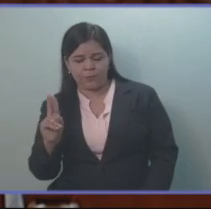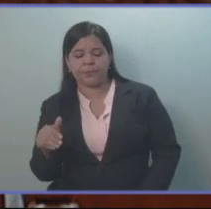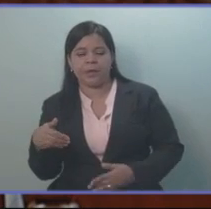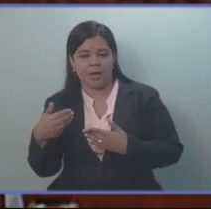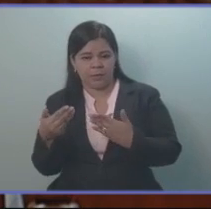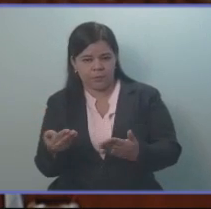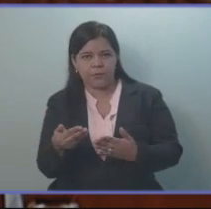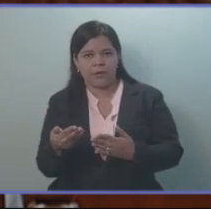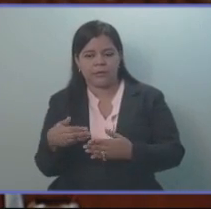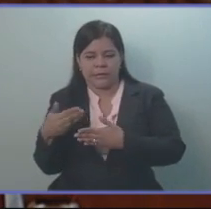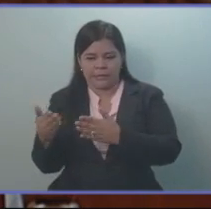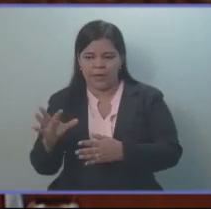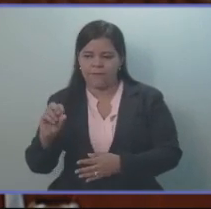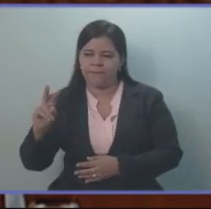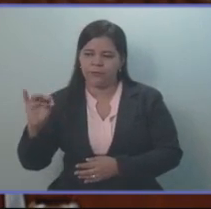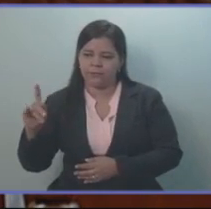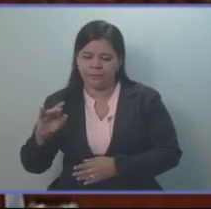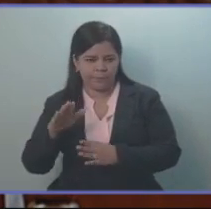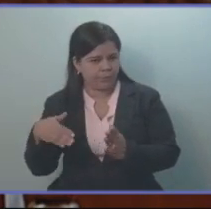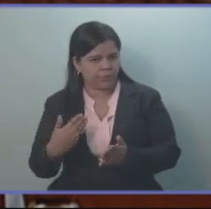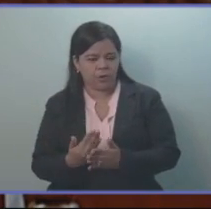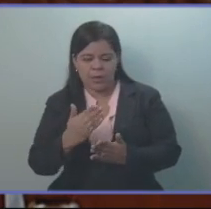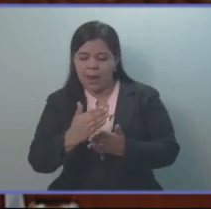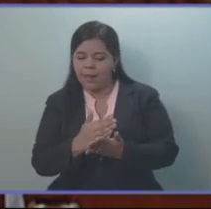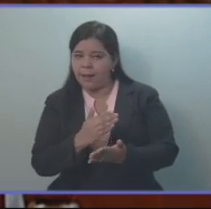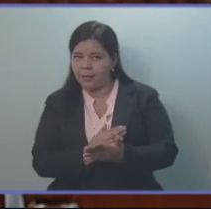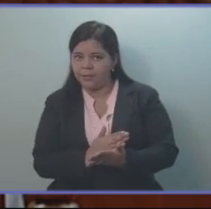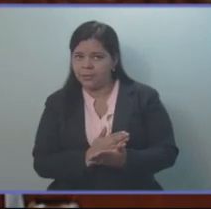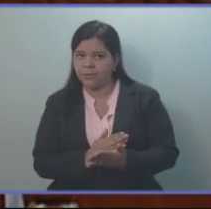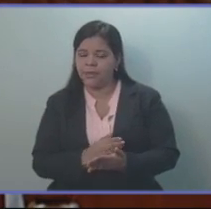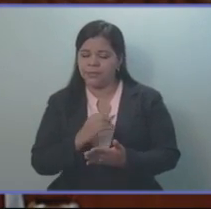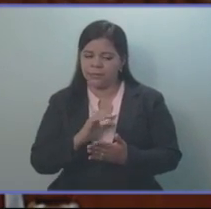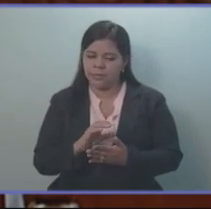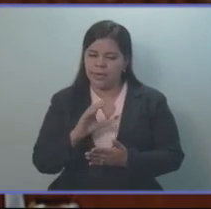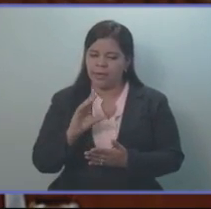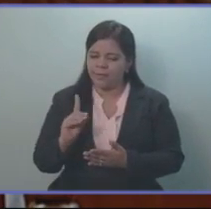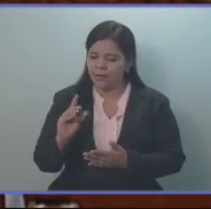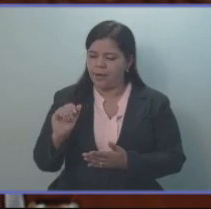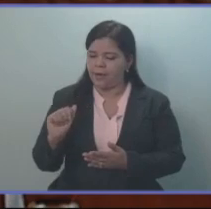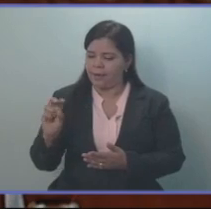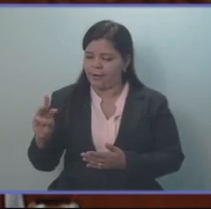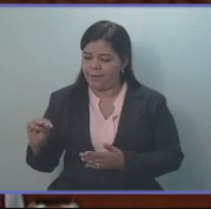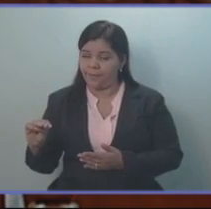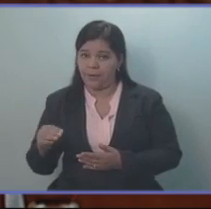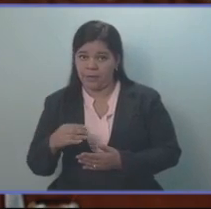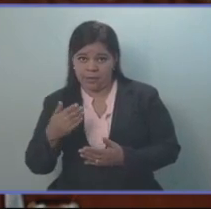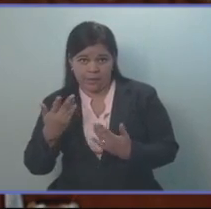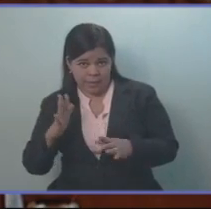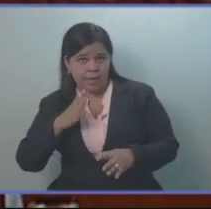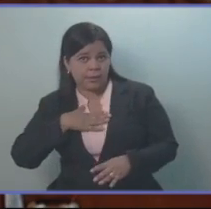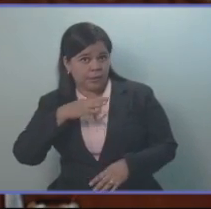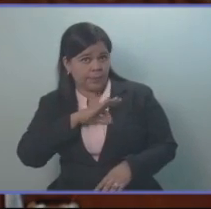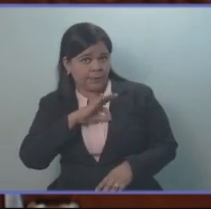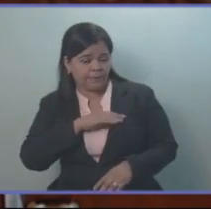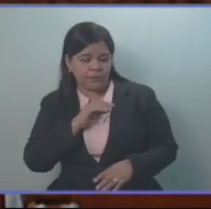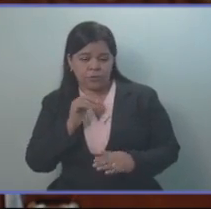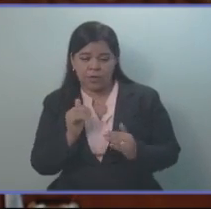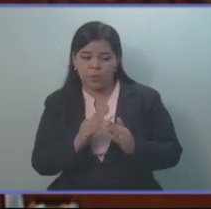las resoluciones antes mencionadas. El listado de las CBAM beneficiadas y el inmueble que